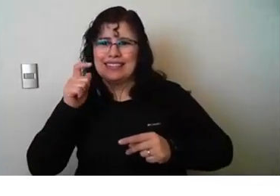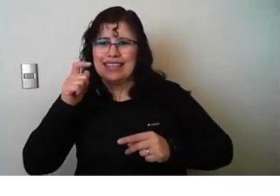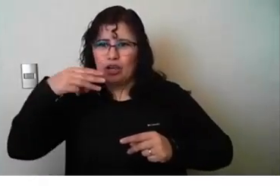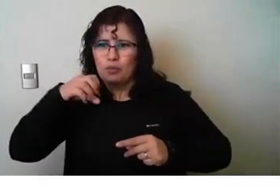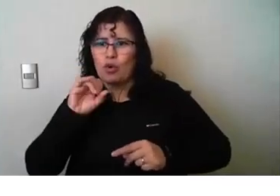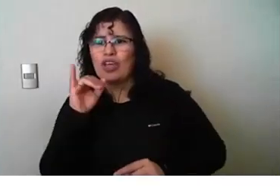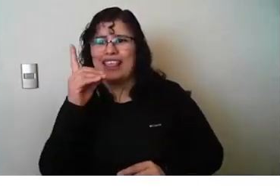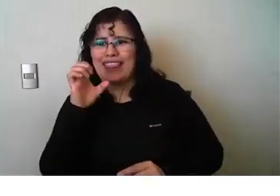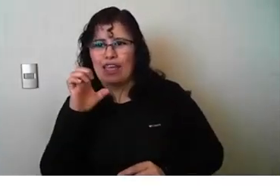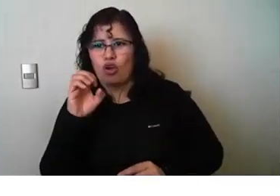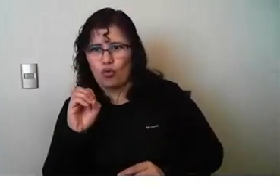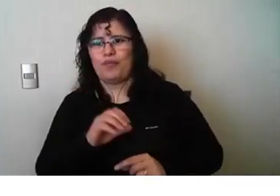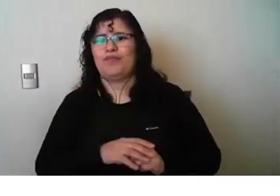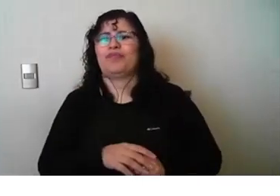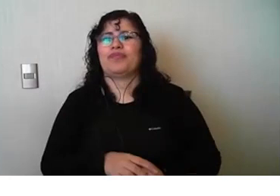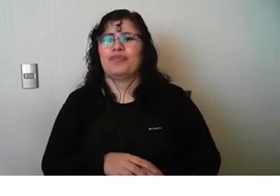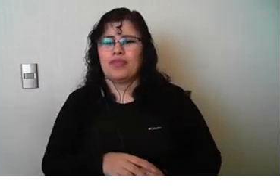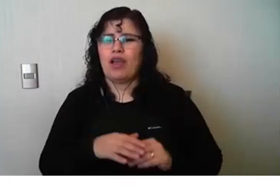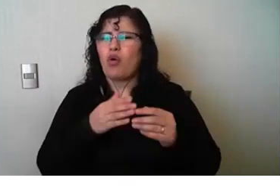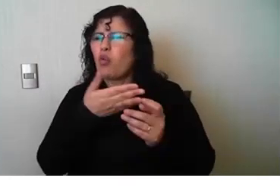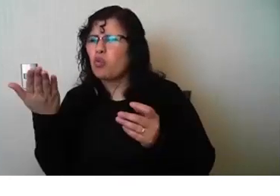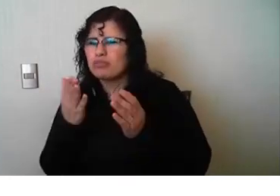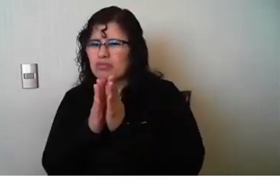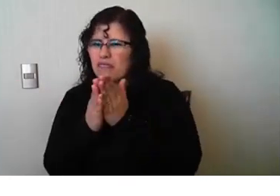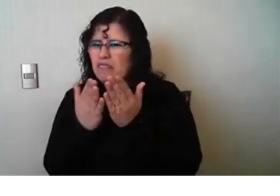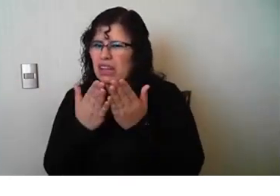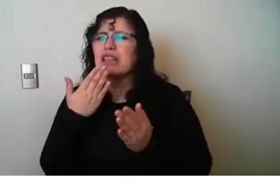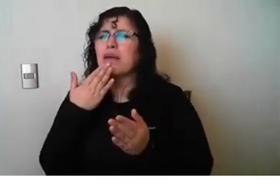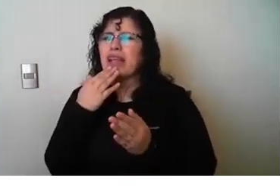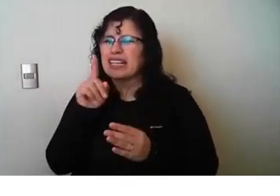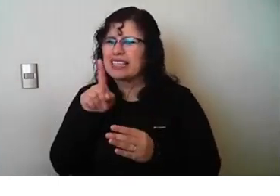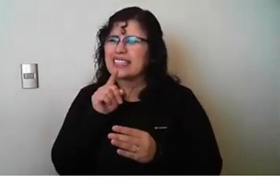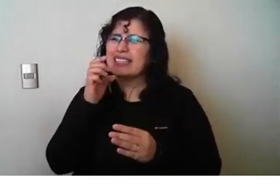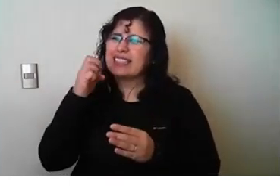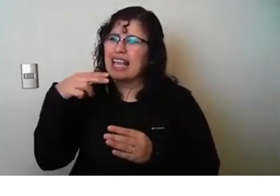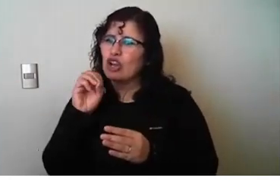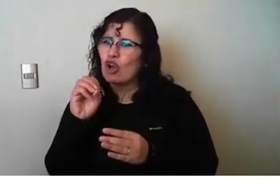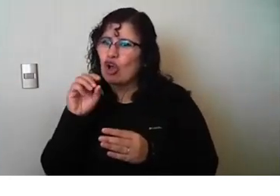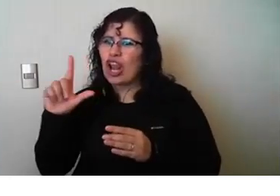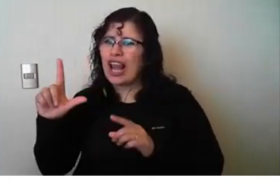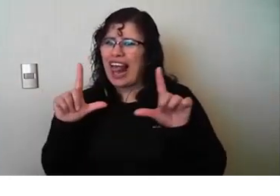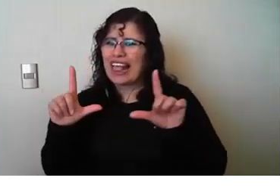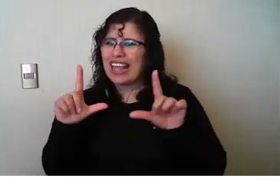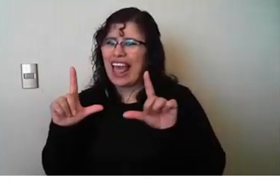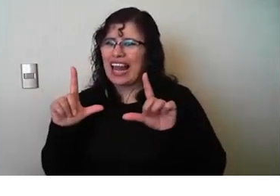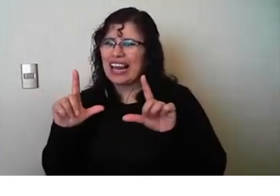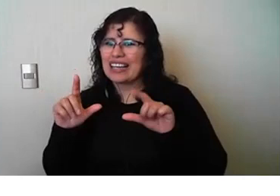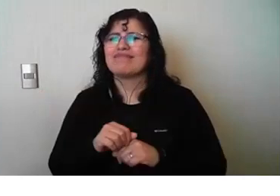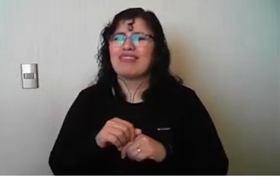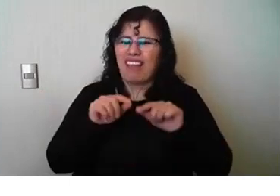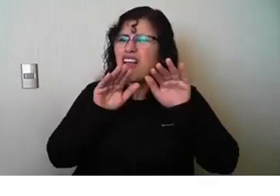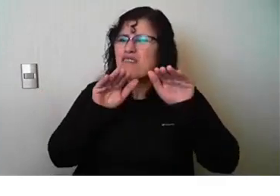y que lo podrían encontrar en literatura como seno lateral. Si leen seno lateral, se están refiriendo a todo esto en su